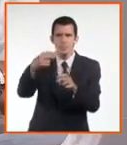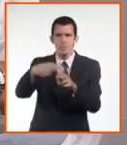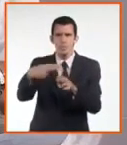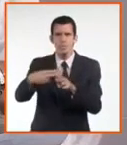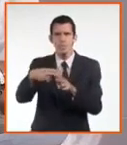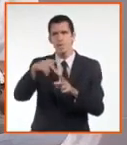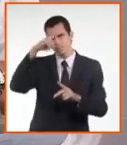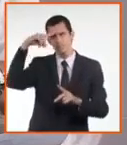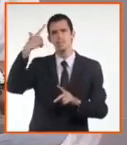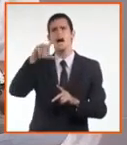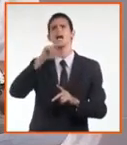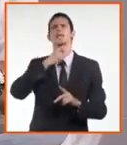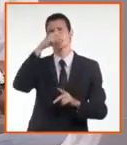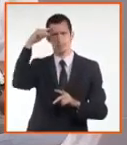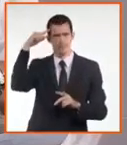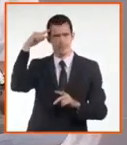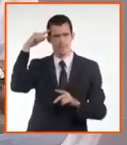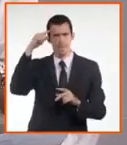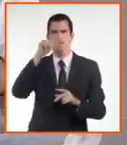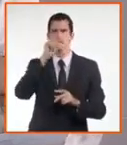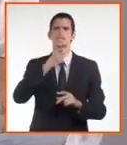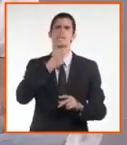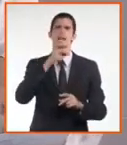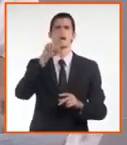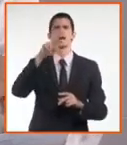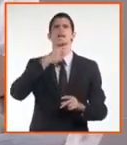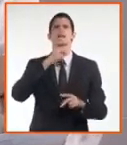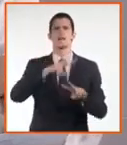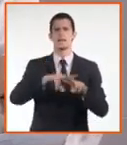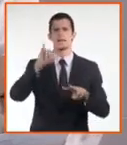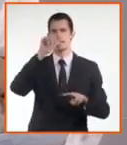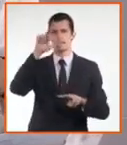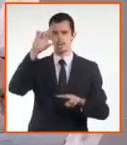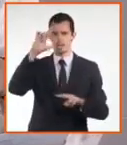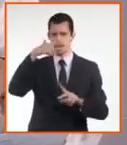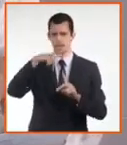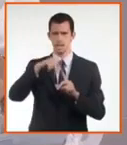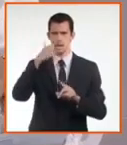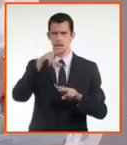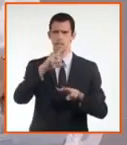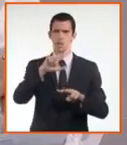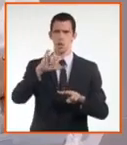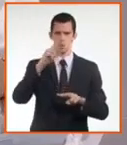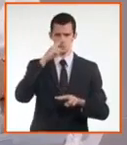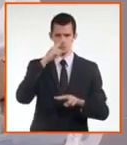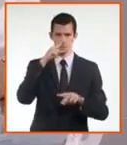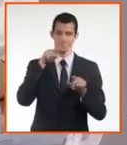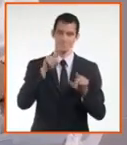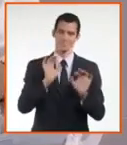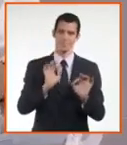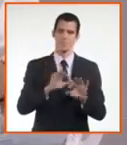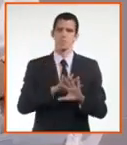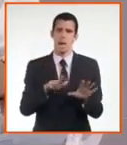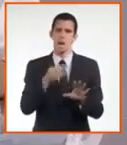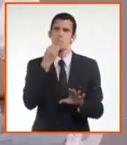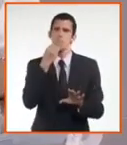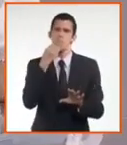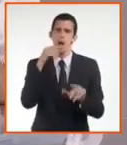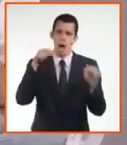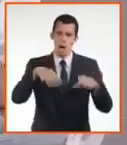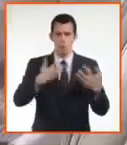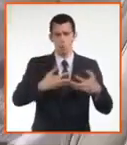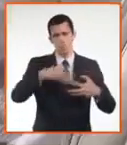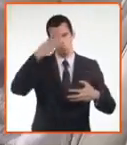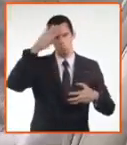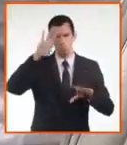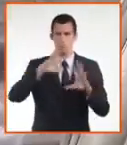porque todas los más de 4 millones de sobres que hacen falta o de unidades se podrán producir aquí en cuba